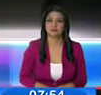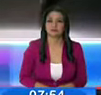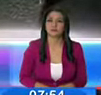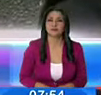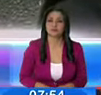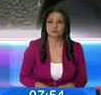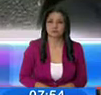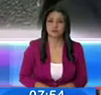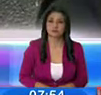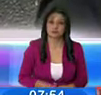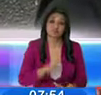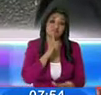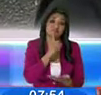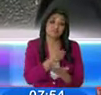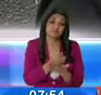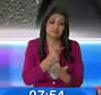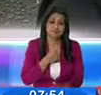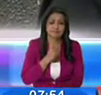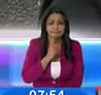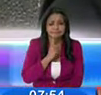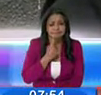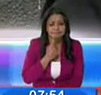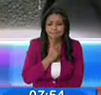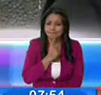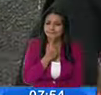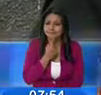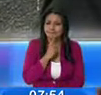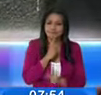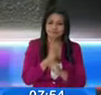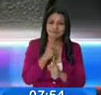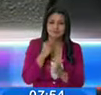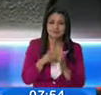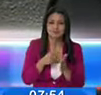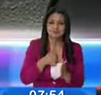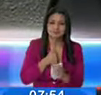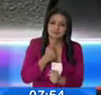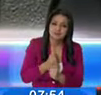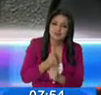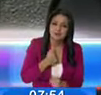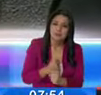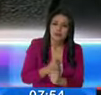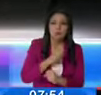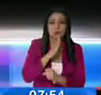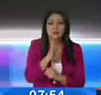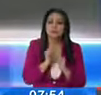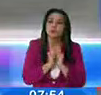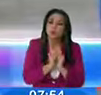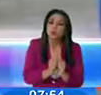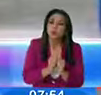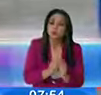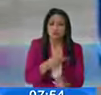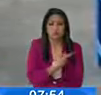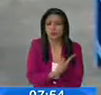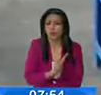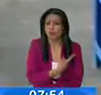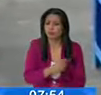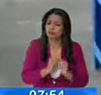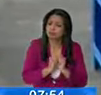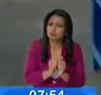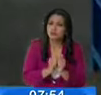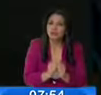Sí, se le extraña. Más que nada para los trabajos, y siempre íbamos los dos.